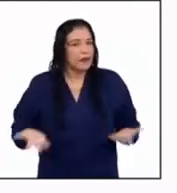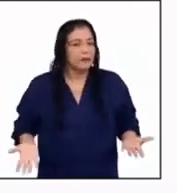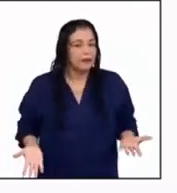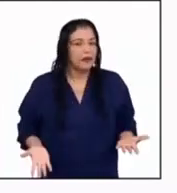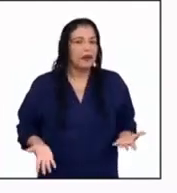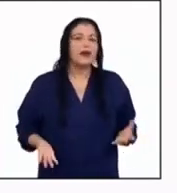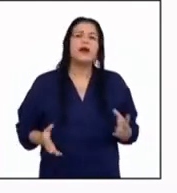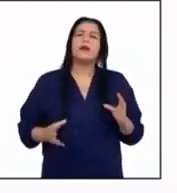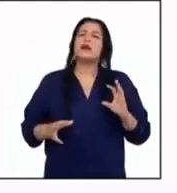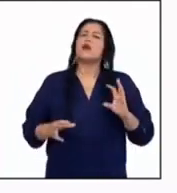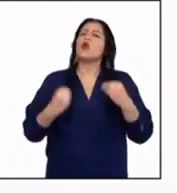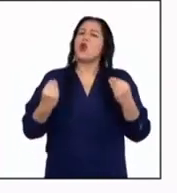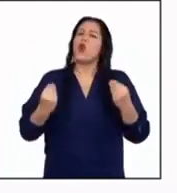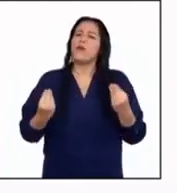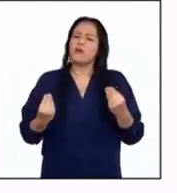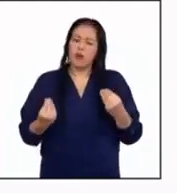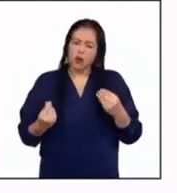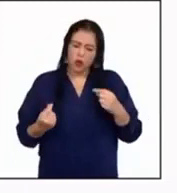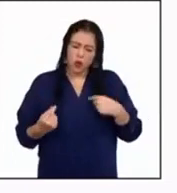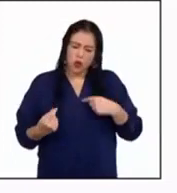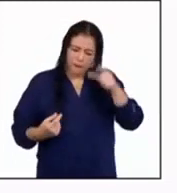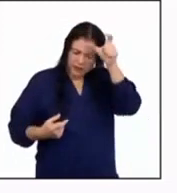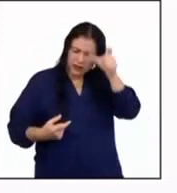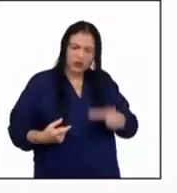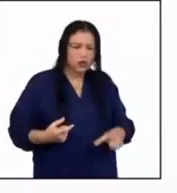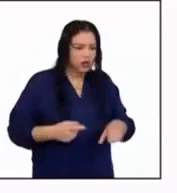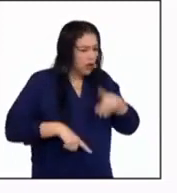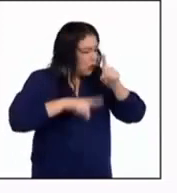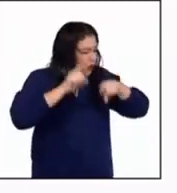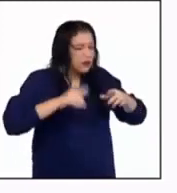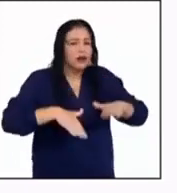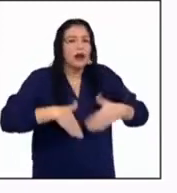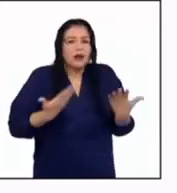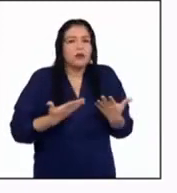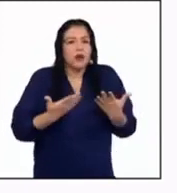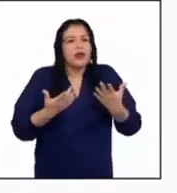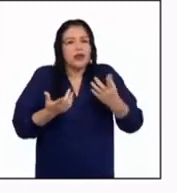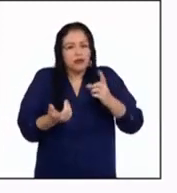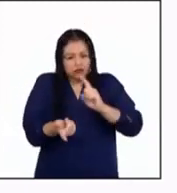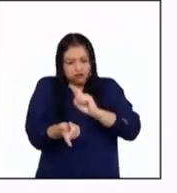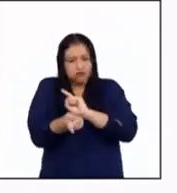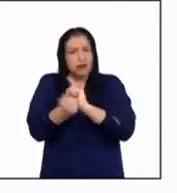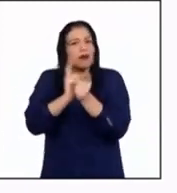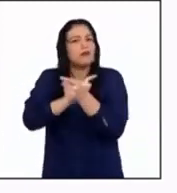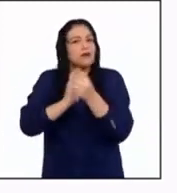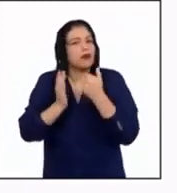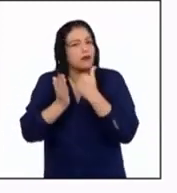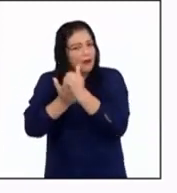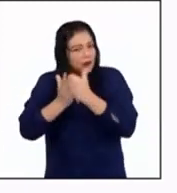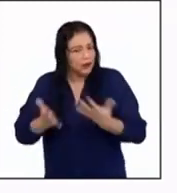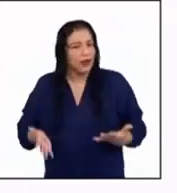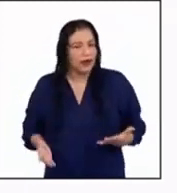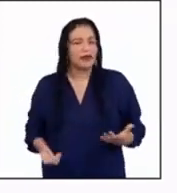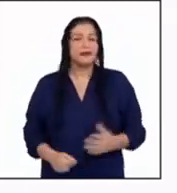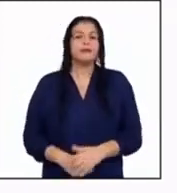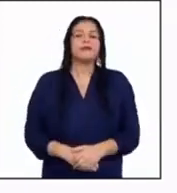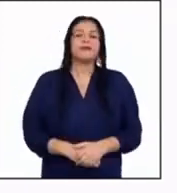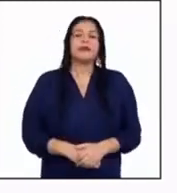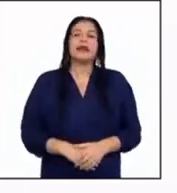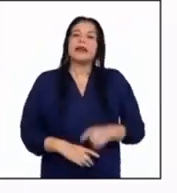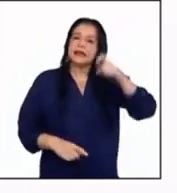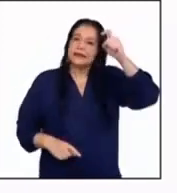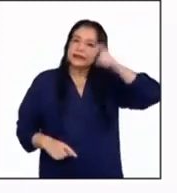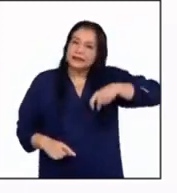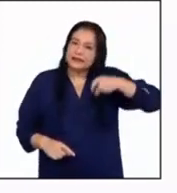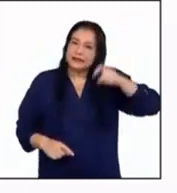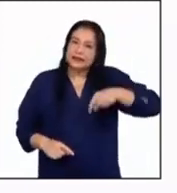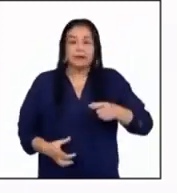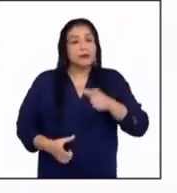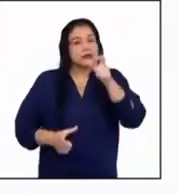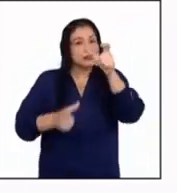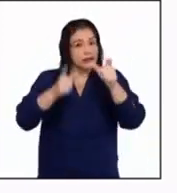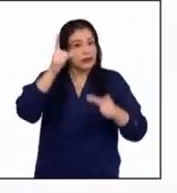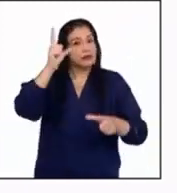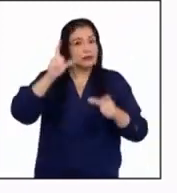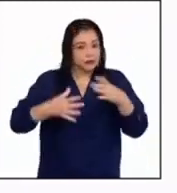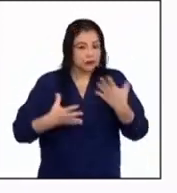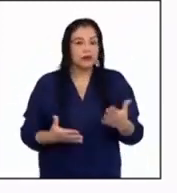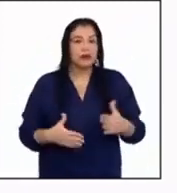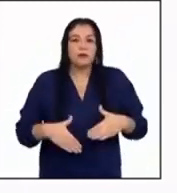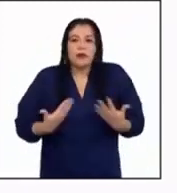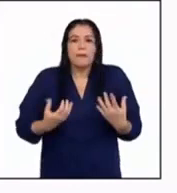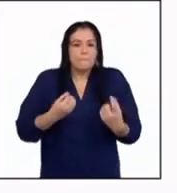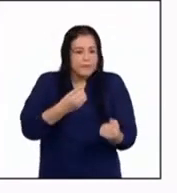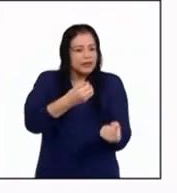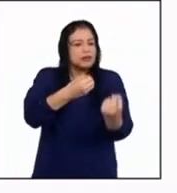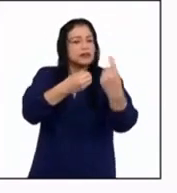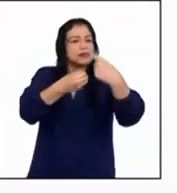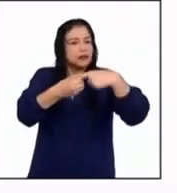se vuelve uno en un agente de cambio? Para lograr formar agentes de cambio es necesario que las personas participen